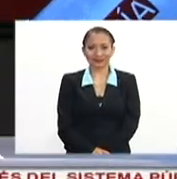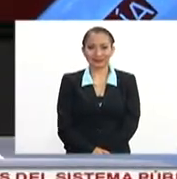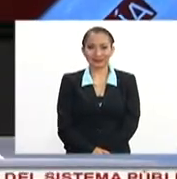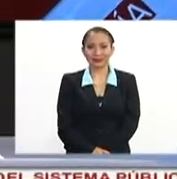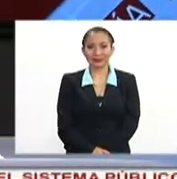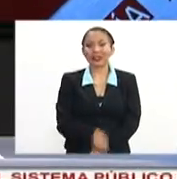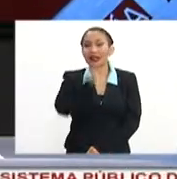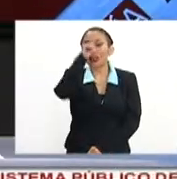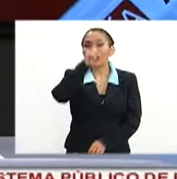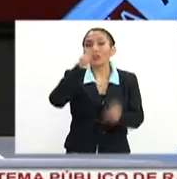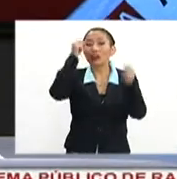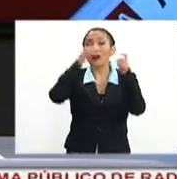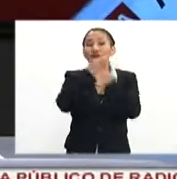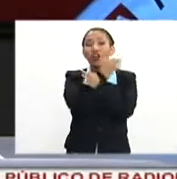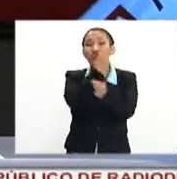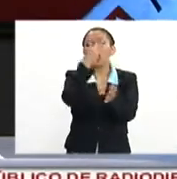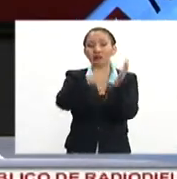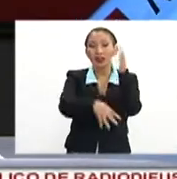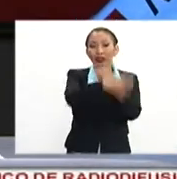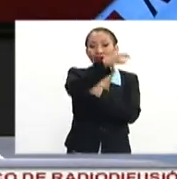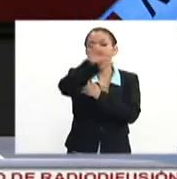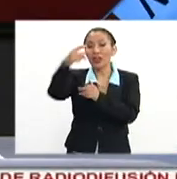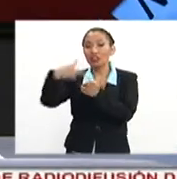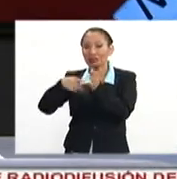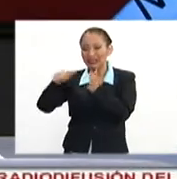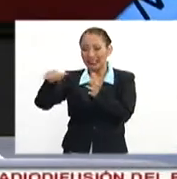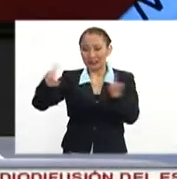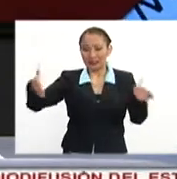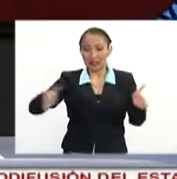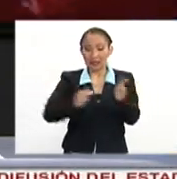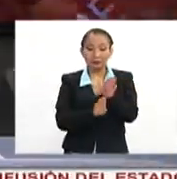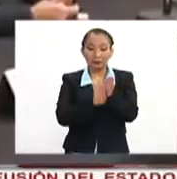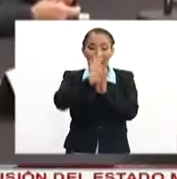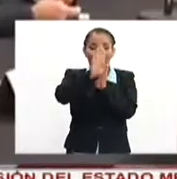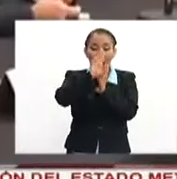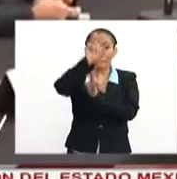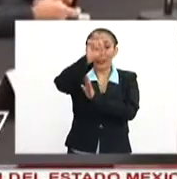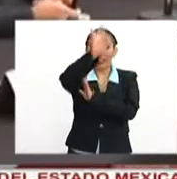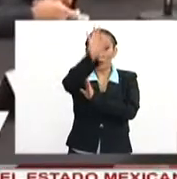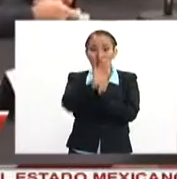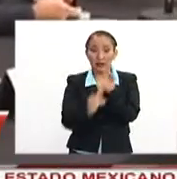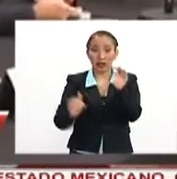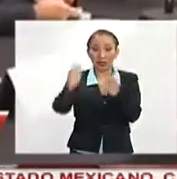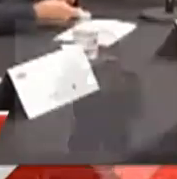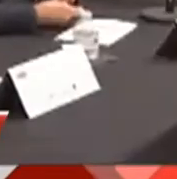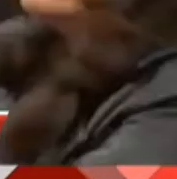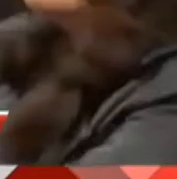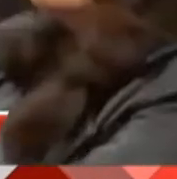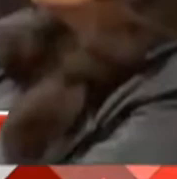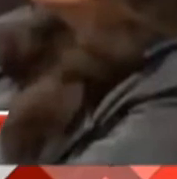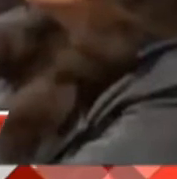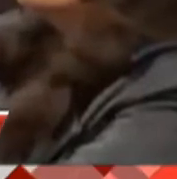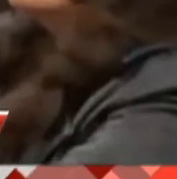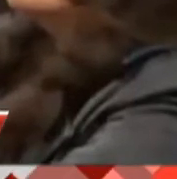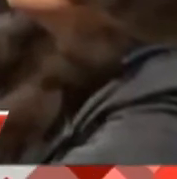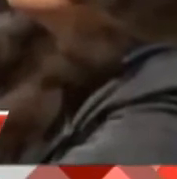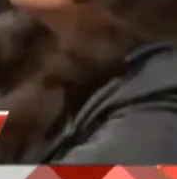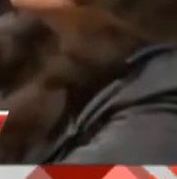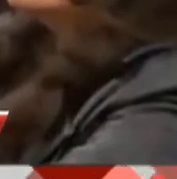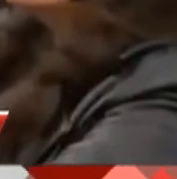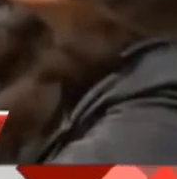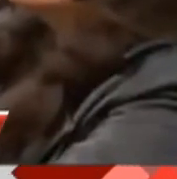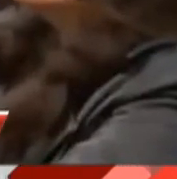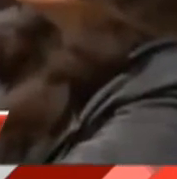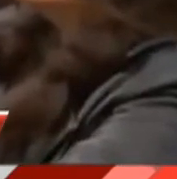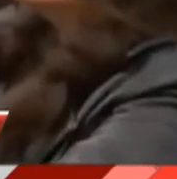La Secretaría de Turismo informó que entre 2014 y 2016 aumentó en un 20% el turismo de reuniones en nuestro país.